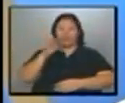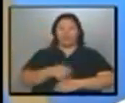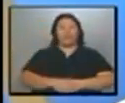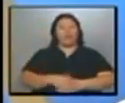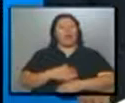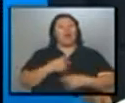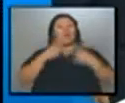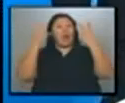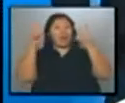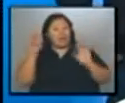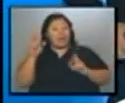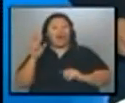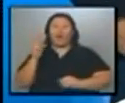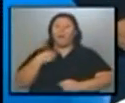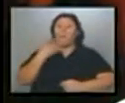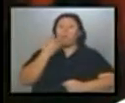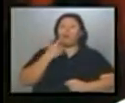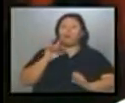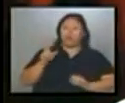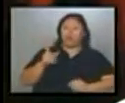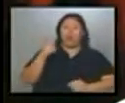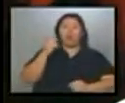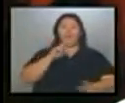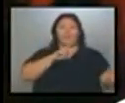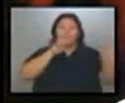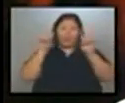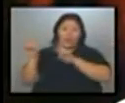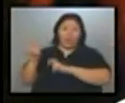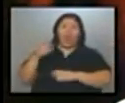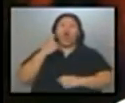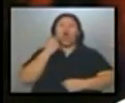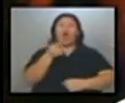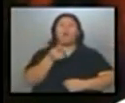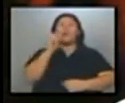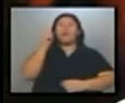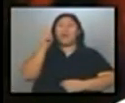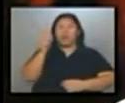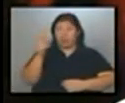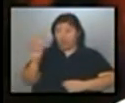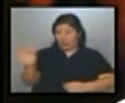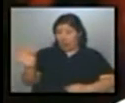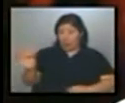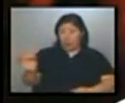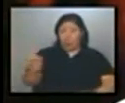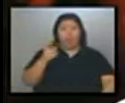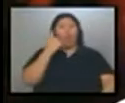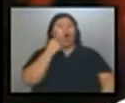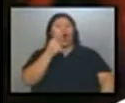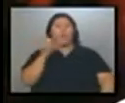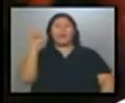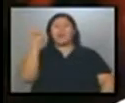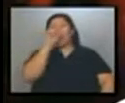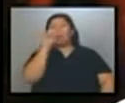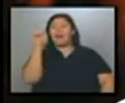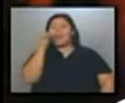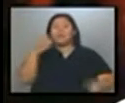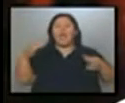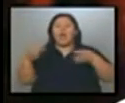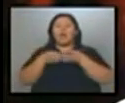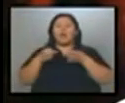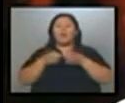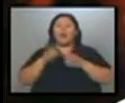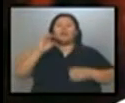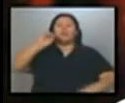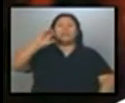Me gusta Malaika. Este muchacho lo van a ver este año mucho. ¿Quién es Romy? El de Marama. El líder de Marama. Lo que yo no sabía,